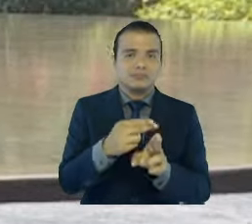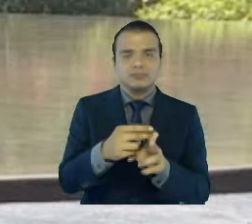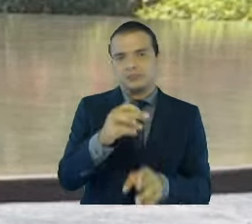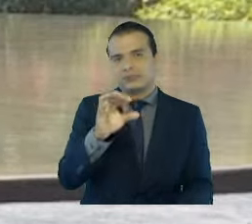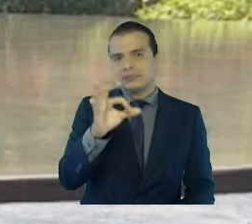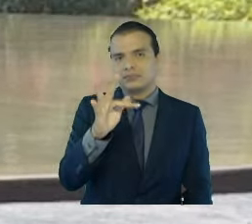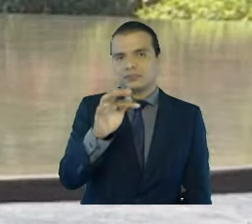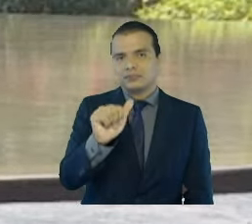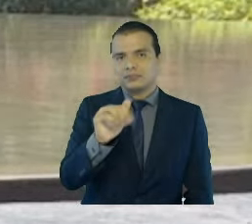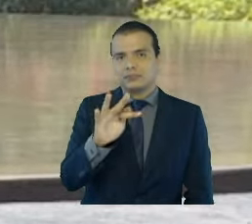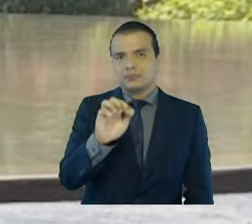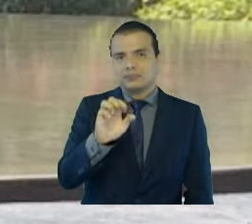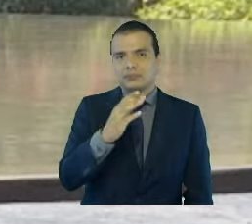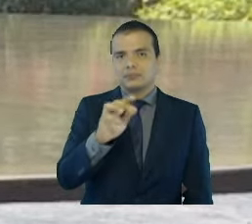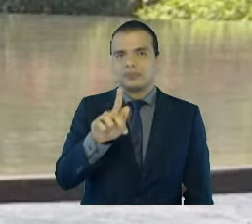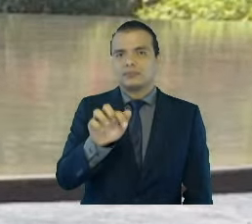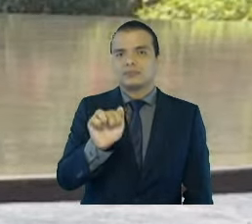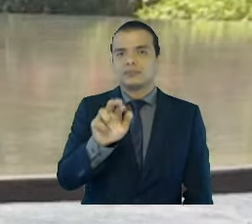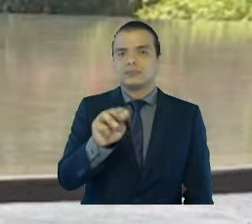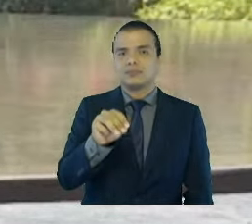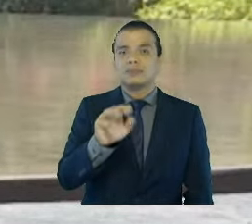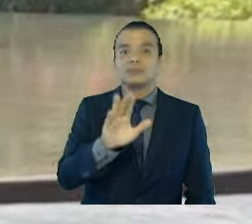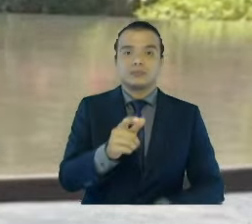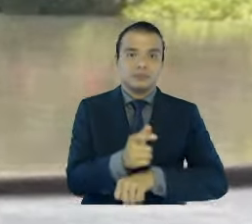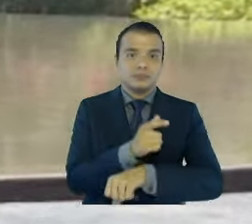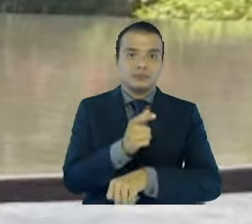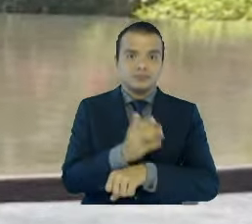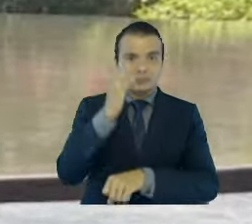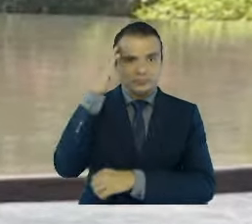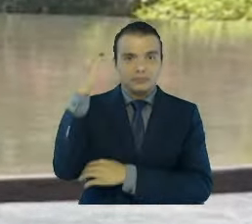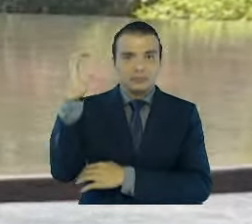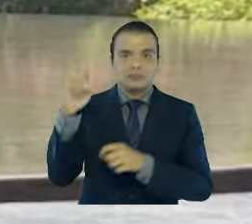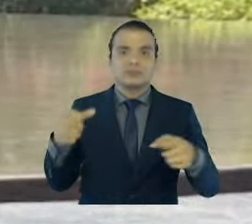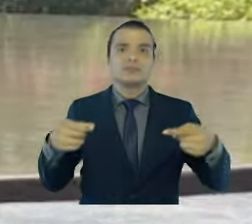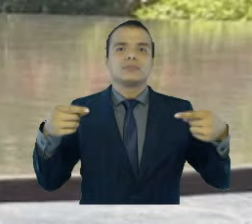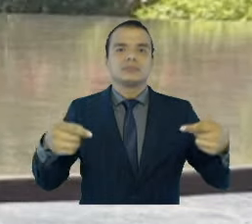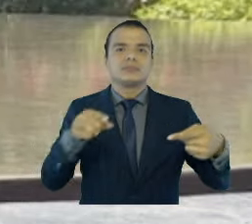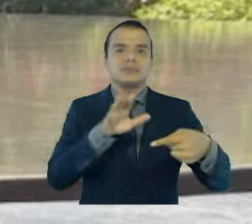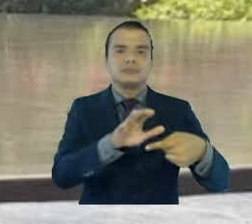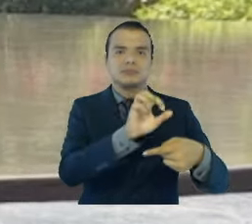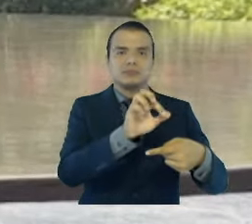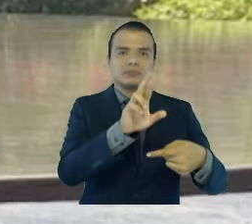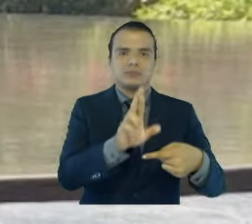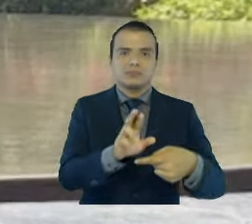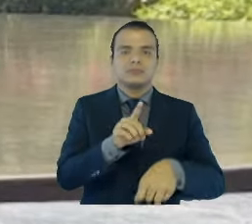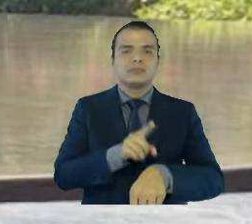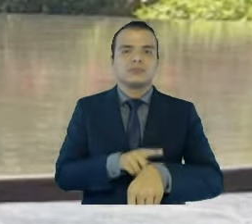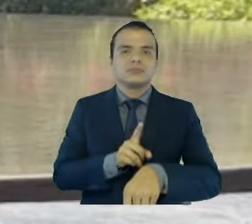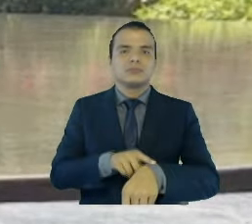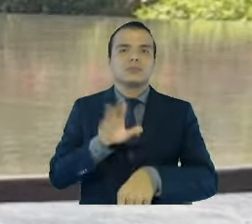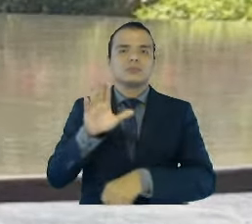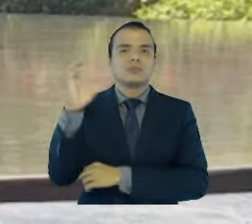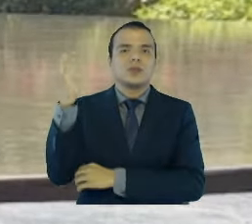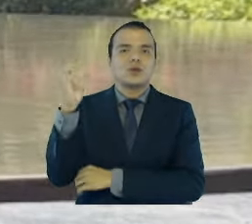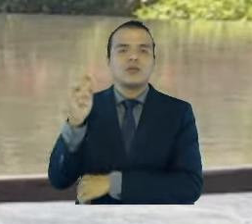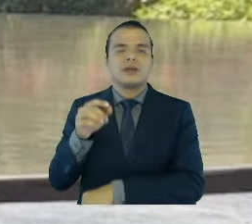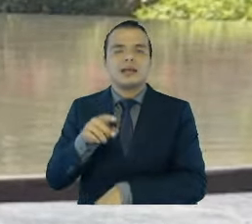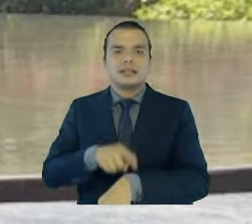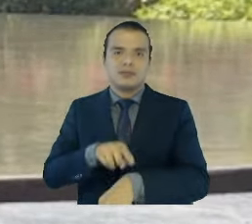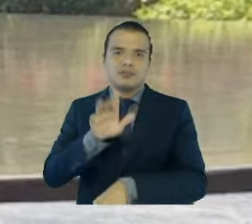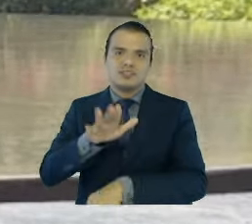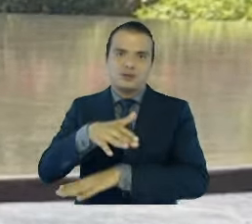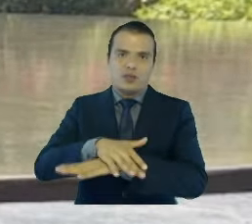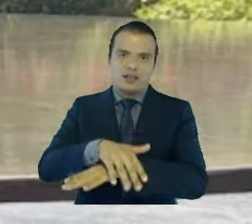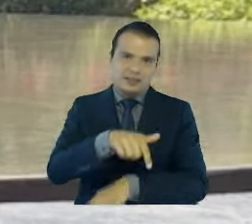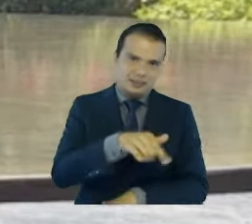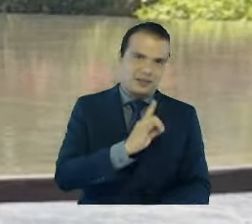a Costa Rica en un par de horas t h 5 de la tarde hora colombiana Y ayer